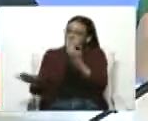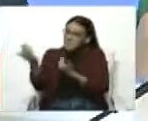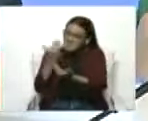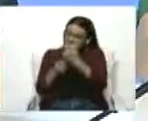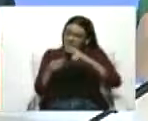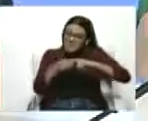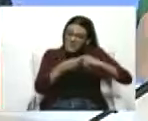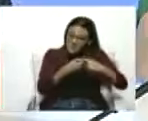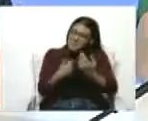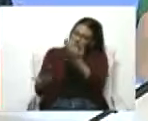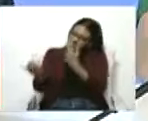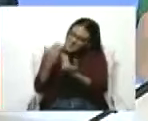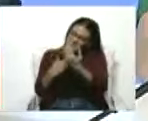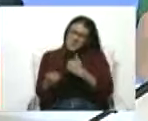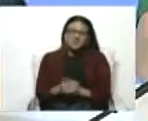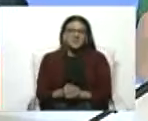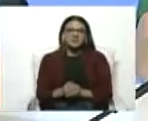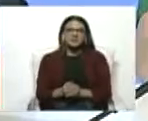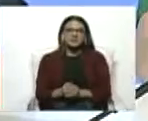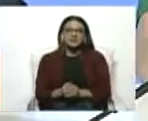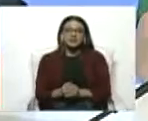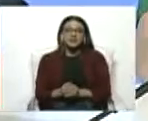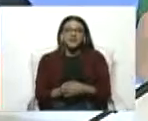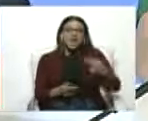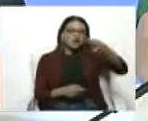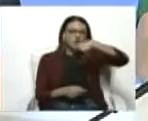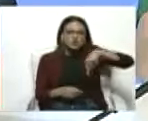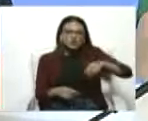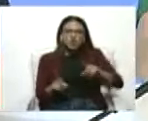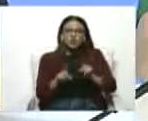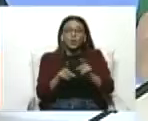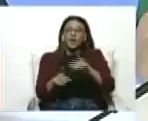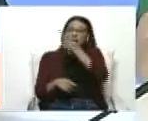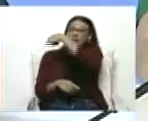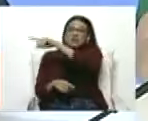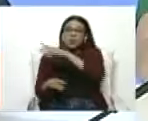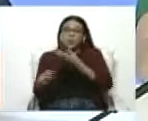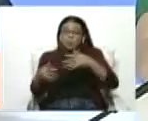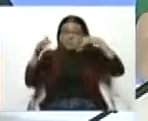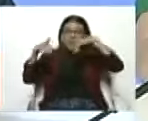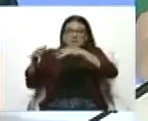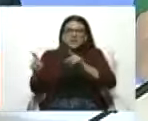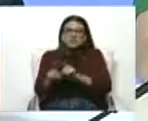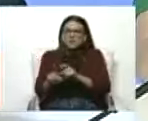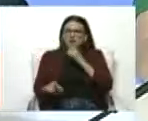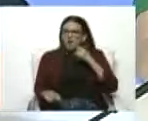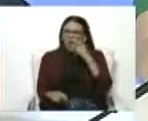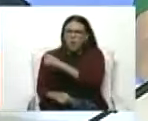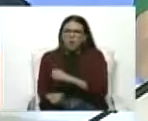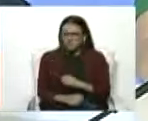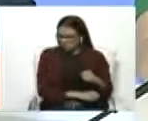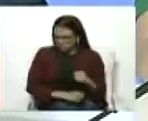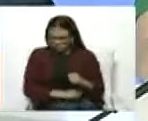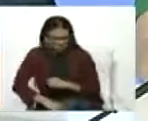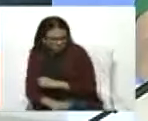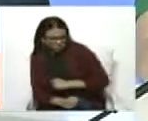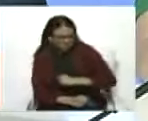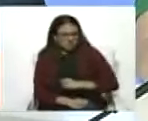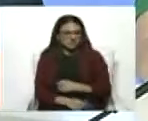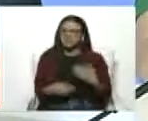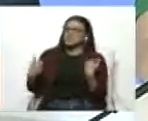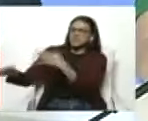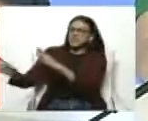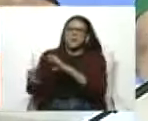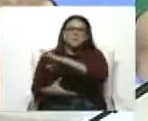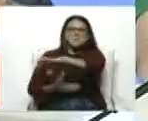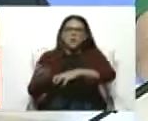Usted ve una marcha entre ellos, o una tarima entre ellos, se empujan, se odian, le dan un codazo, le bajan